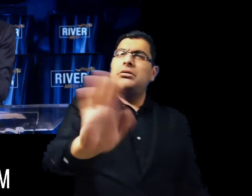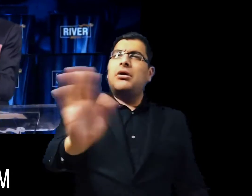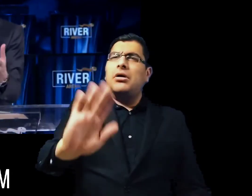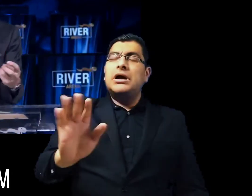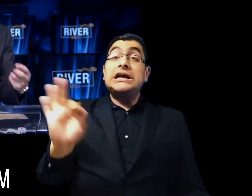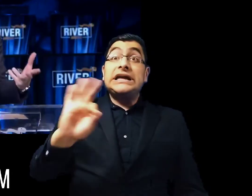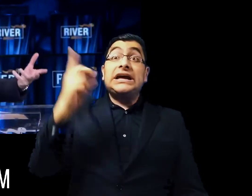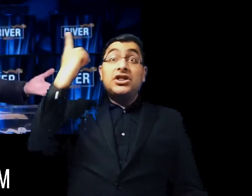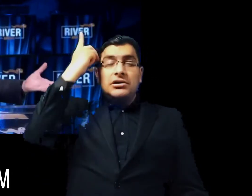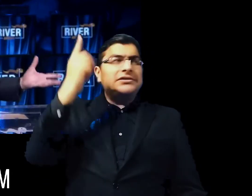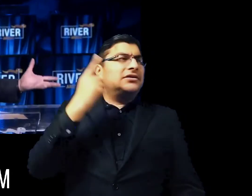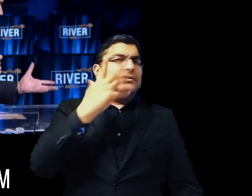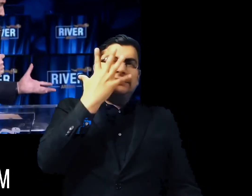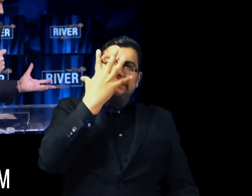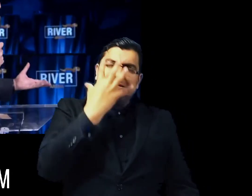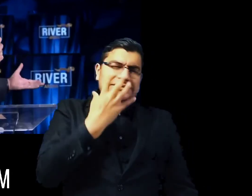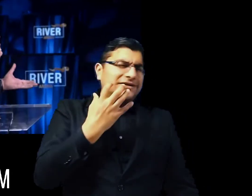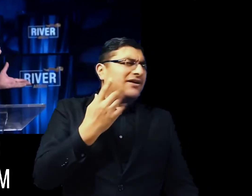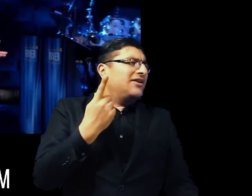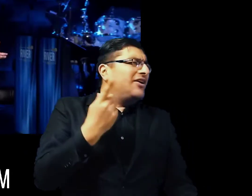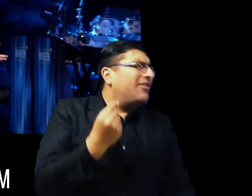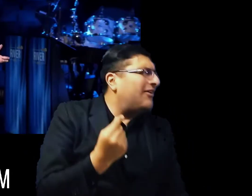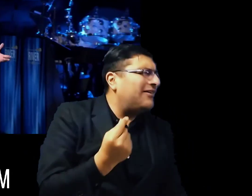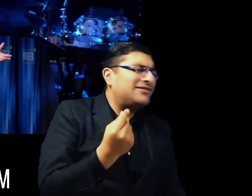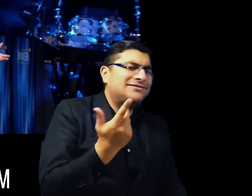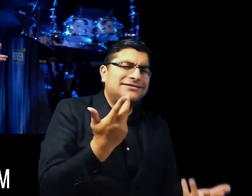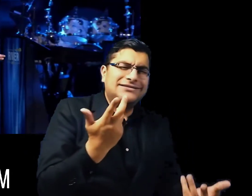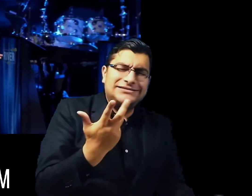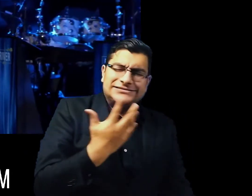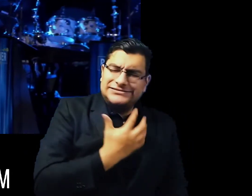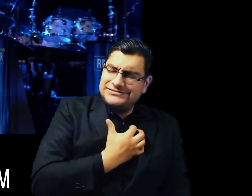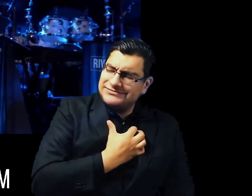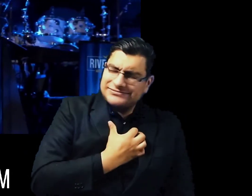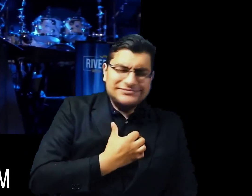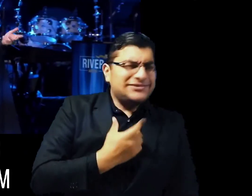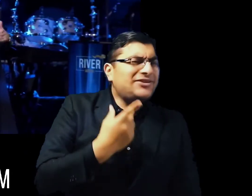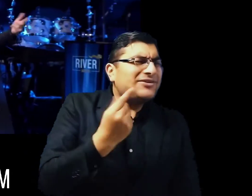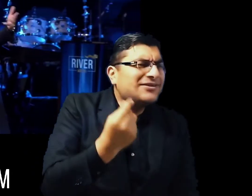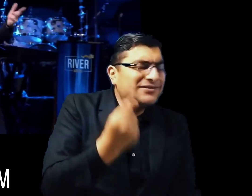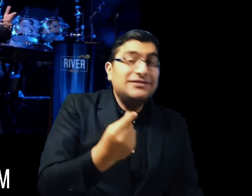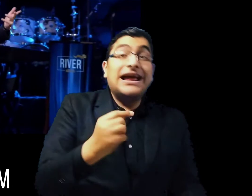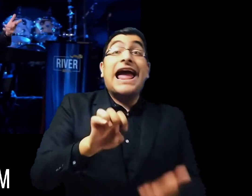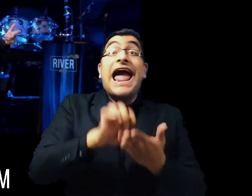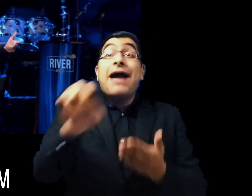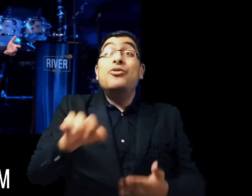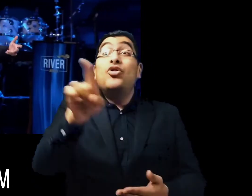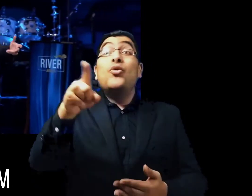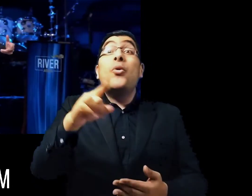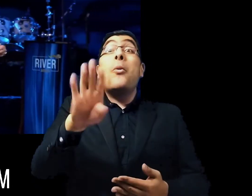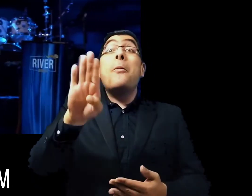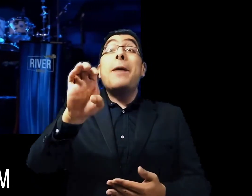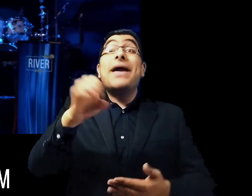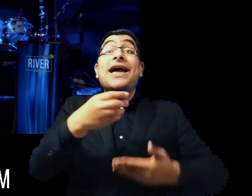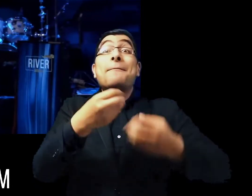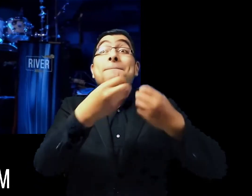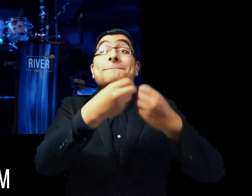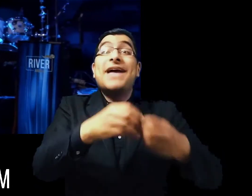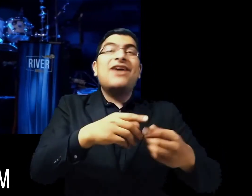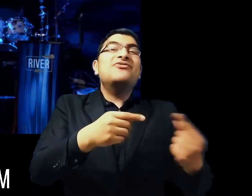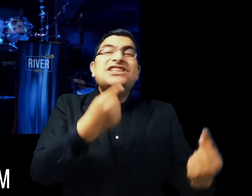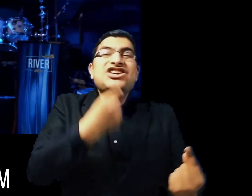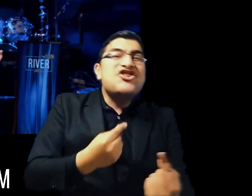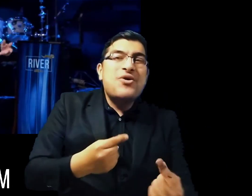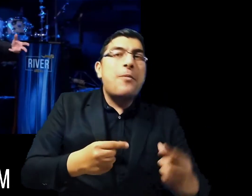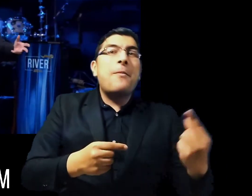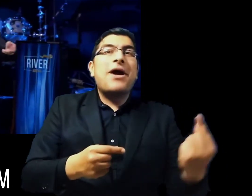sonó hasta triste. ¿Dónde estás, Adán? ¿Perdiste algún día un nene, aunque sea por unos